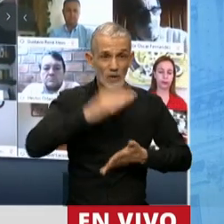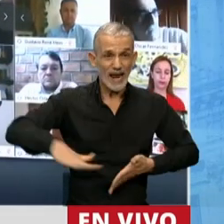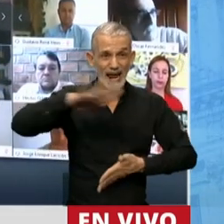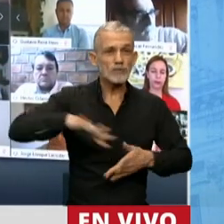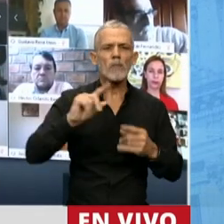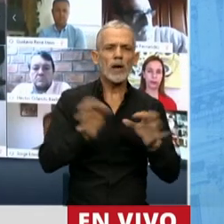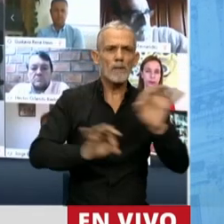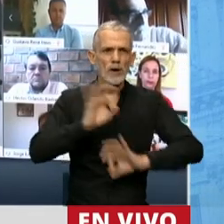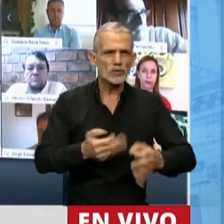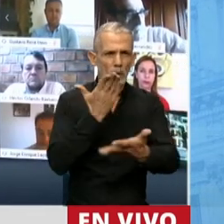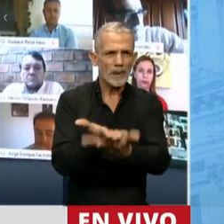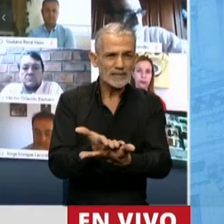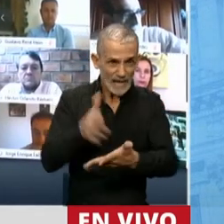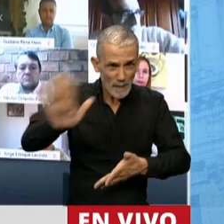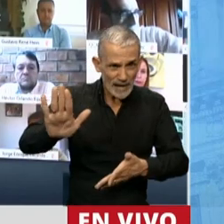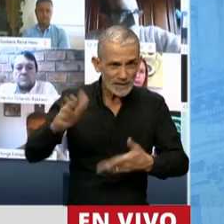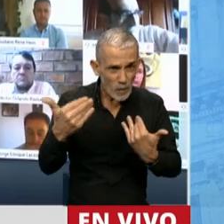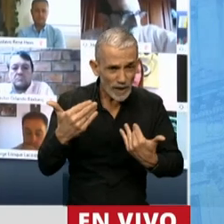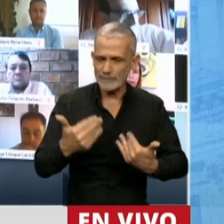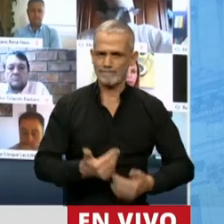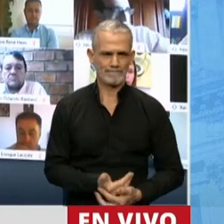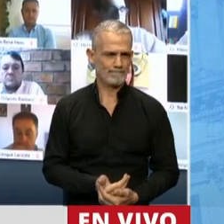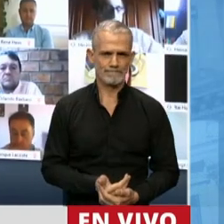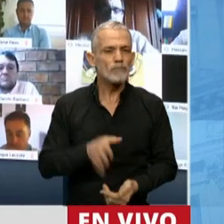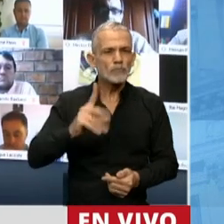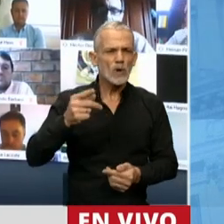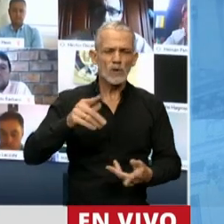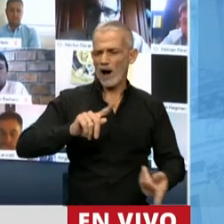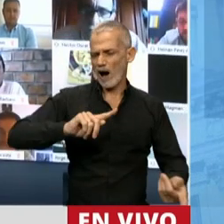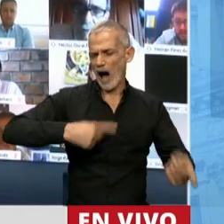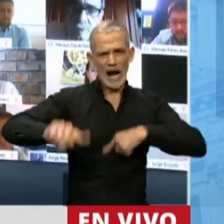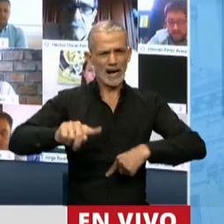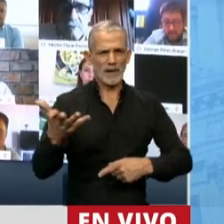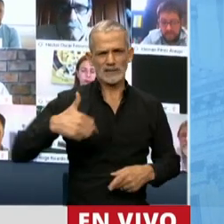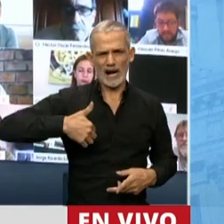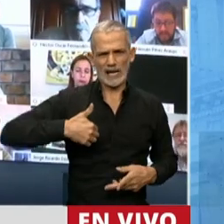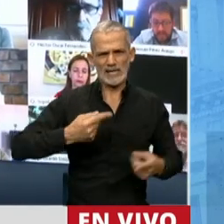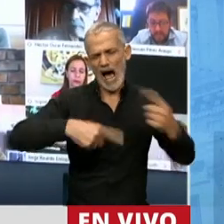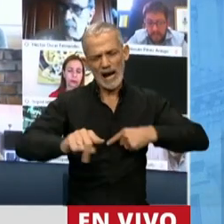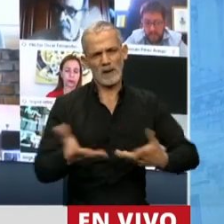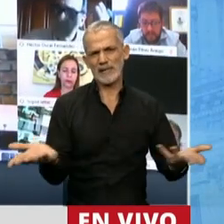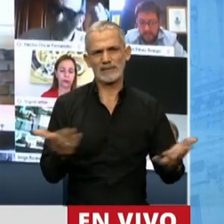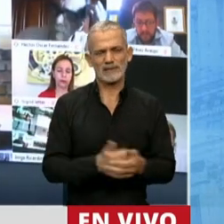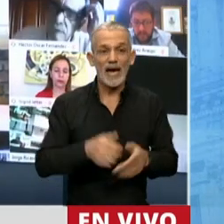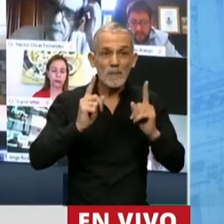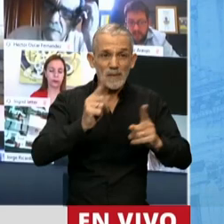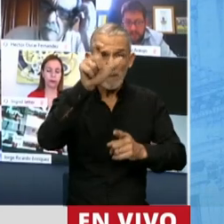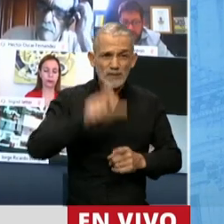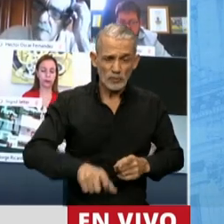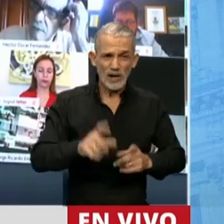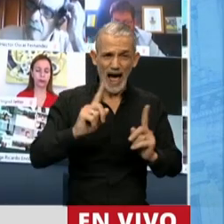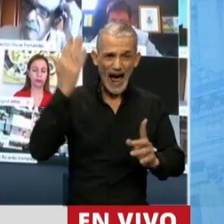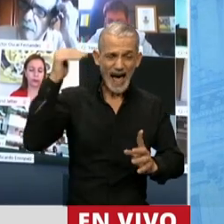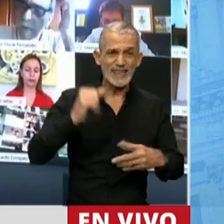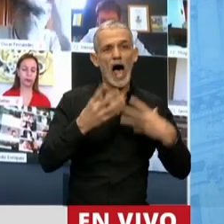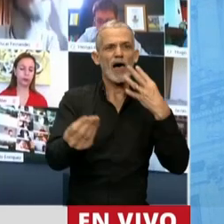Nación porque presenta un proyecto. Miren qué reino del revés vivimos en la Argentina. Los mismos que salieron